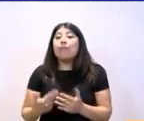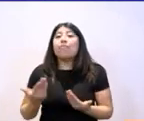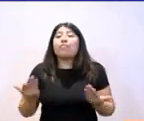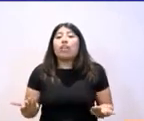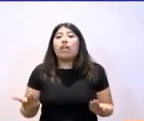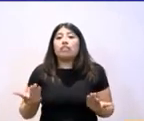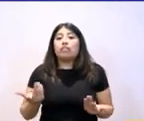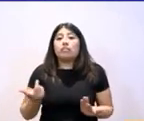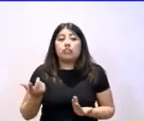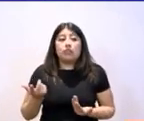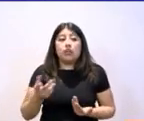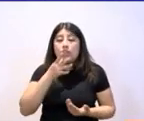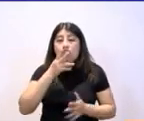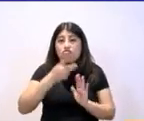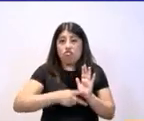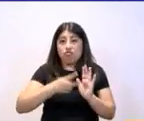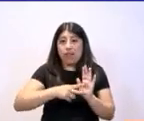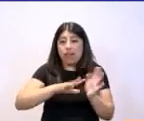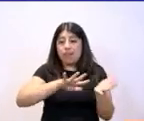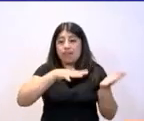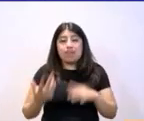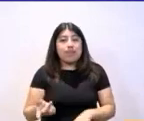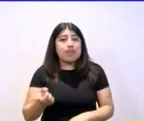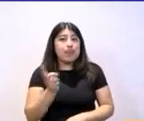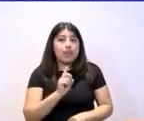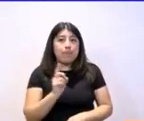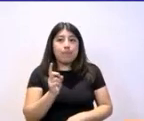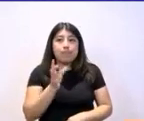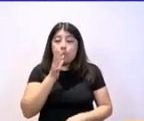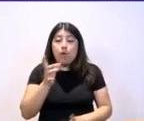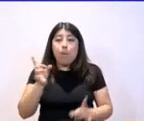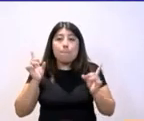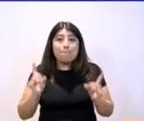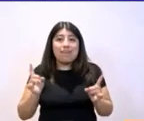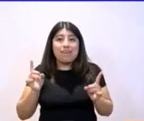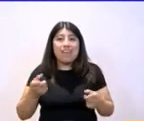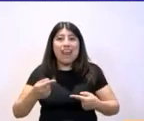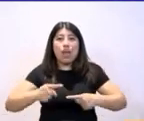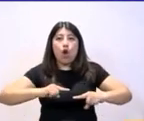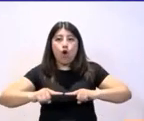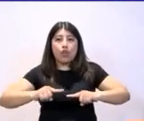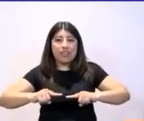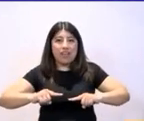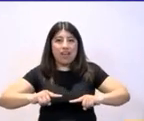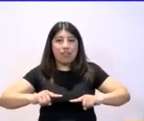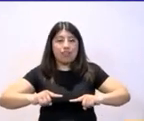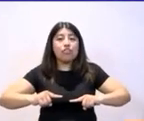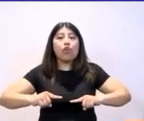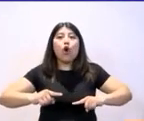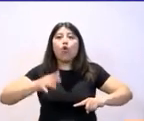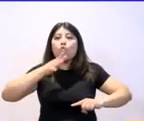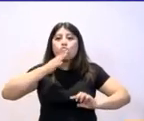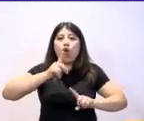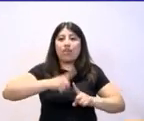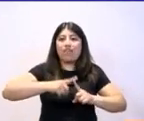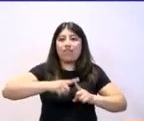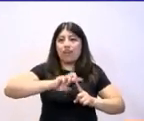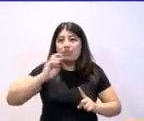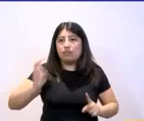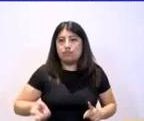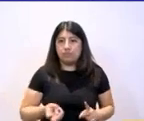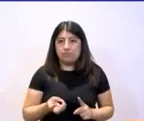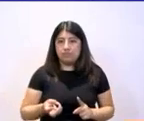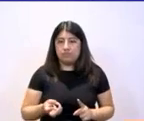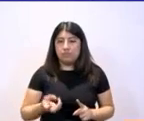implantando la normativa en esta materia que prevé la coordinación entre todos los estamentos, no